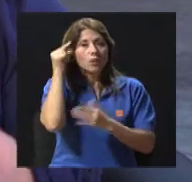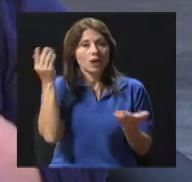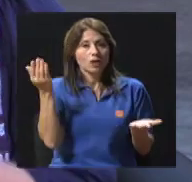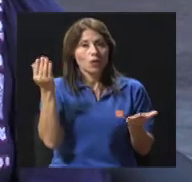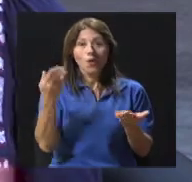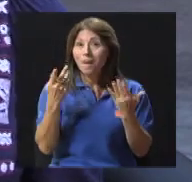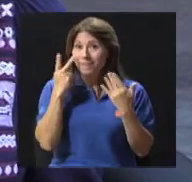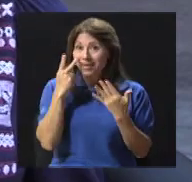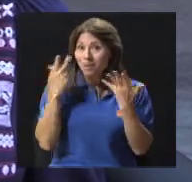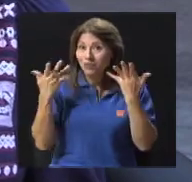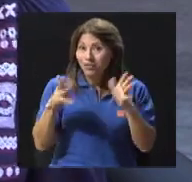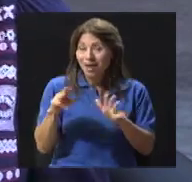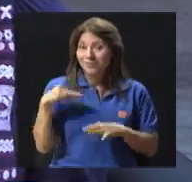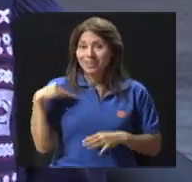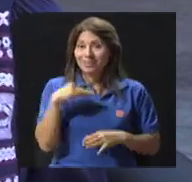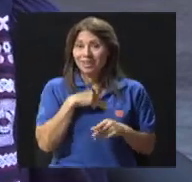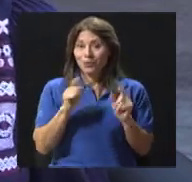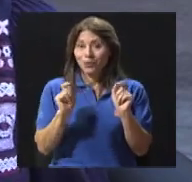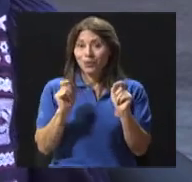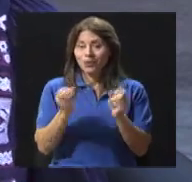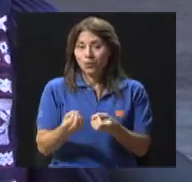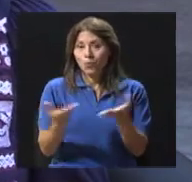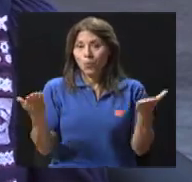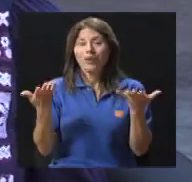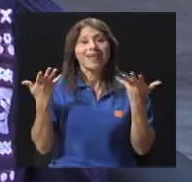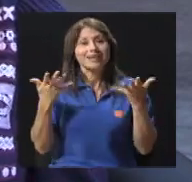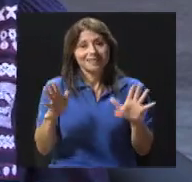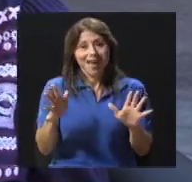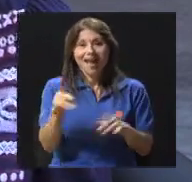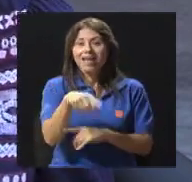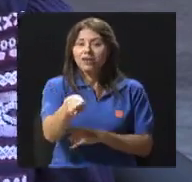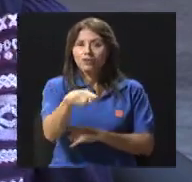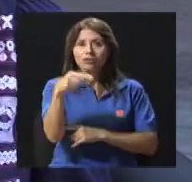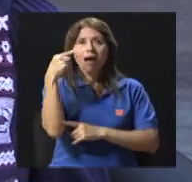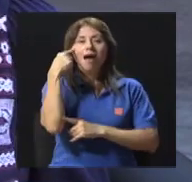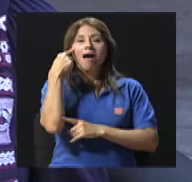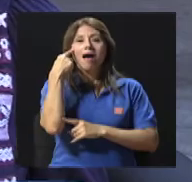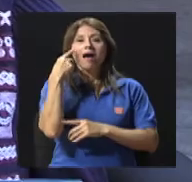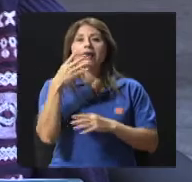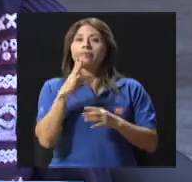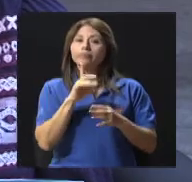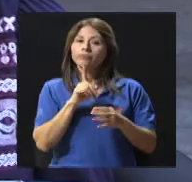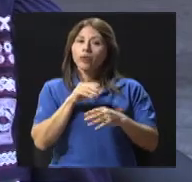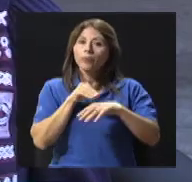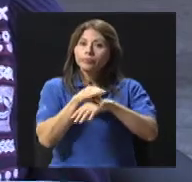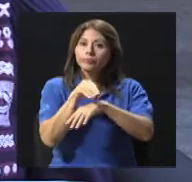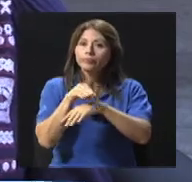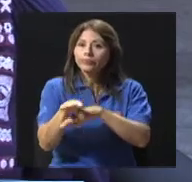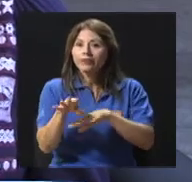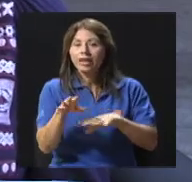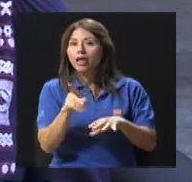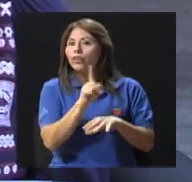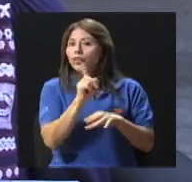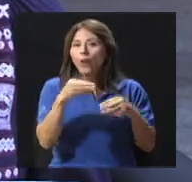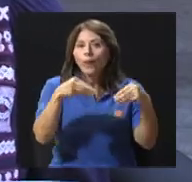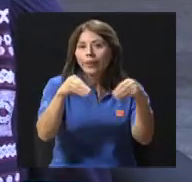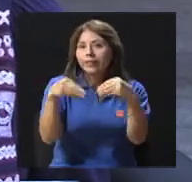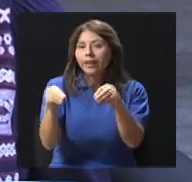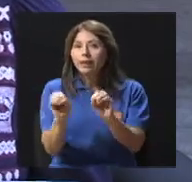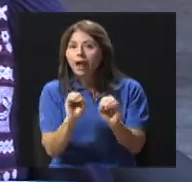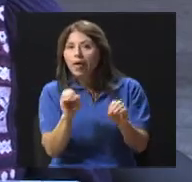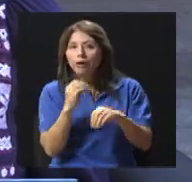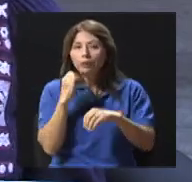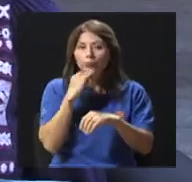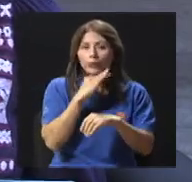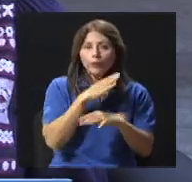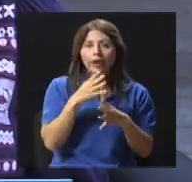hay una, ya se están pues inmiscuyendo más, ¿verdad?, en cuanto a la venta de las pulperías, los paquetitos, hay una disminución